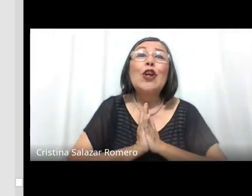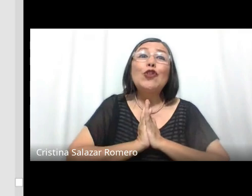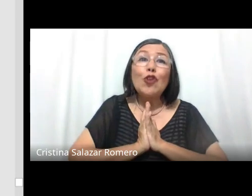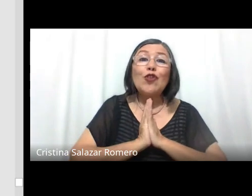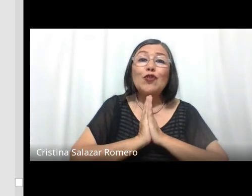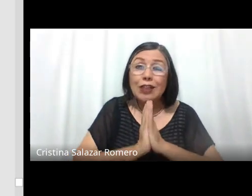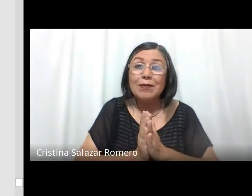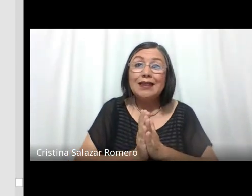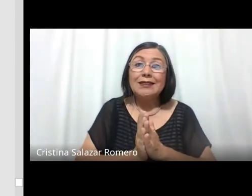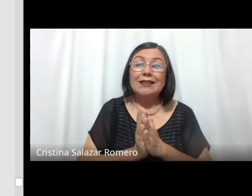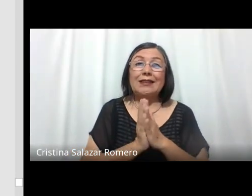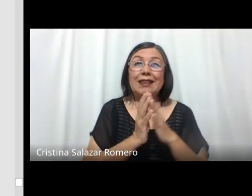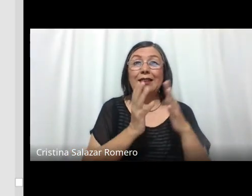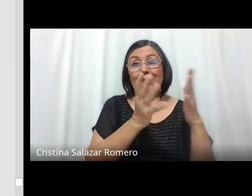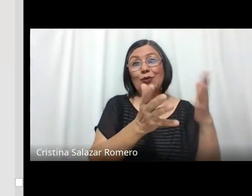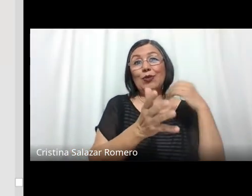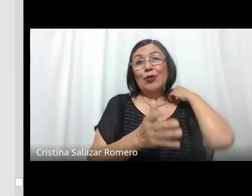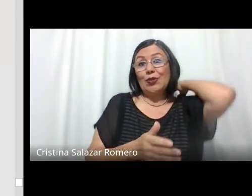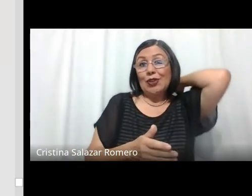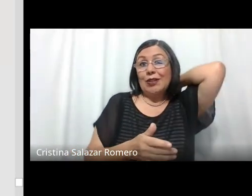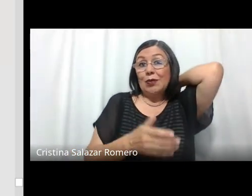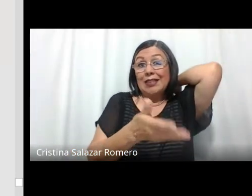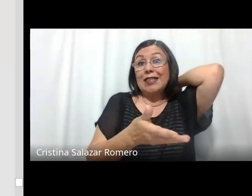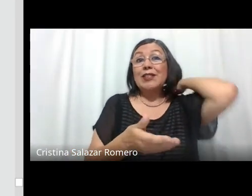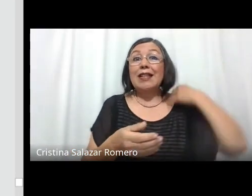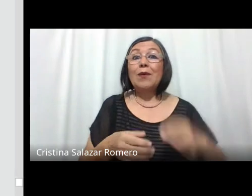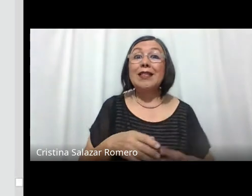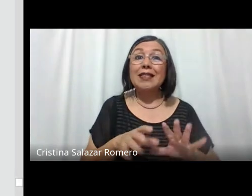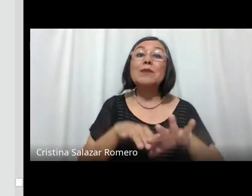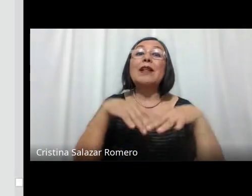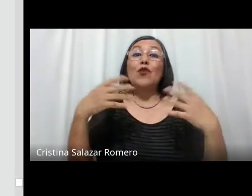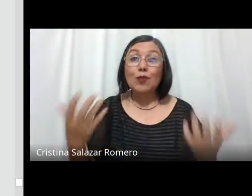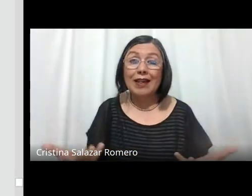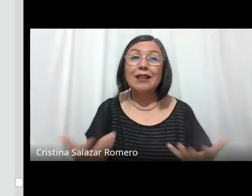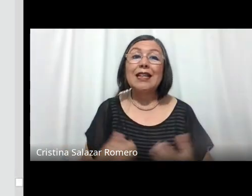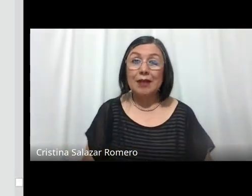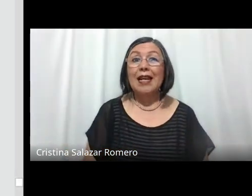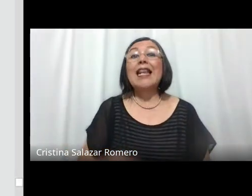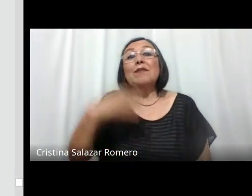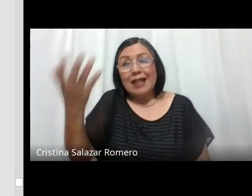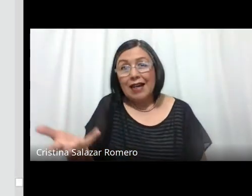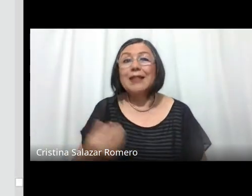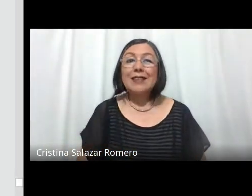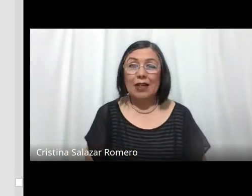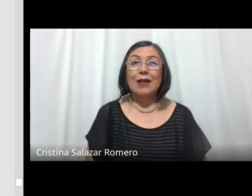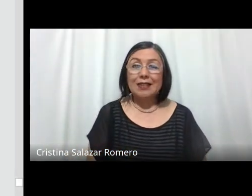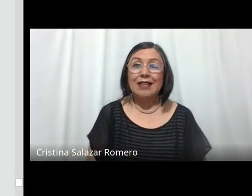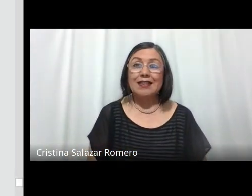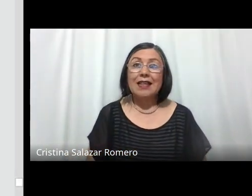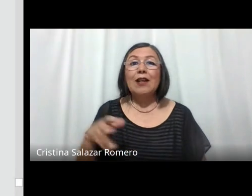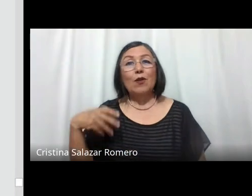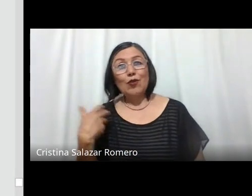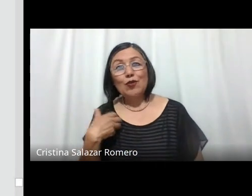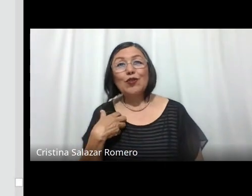son todos los fonemas que nosotros utilizamos en lengua de señas para formar las palabras en lengua de